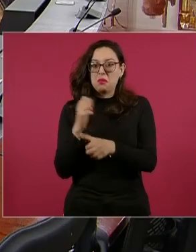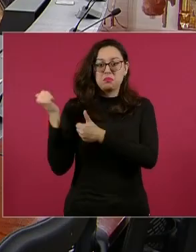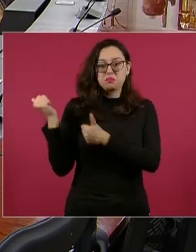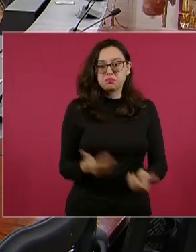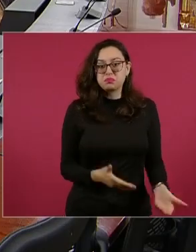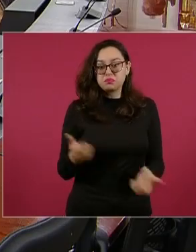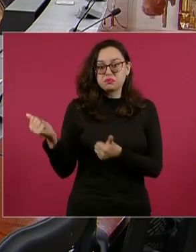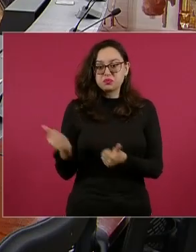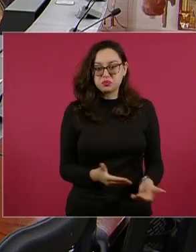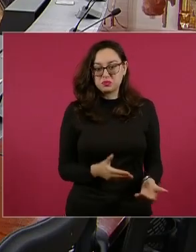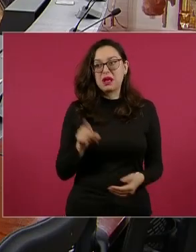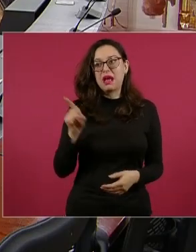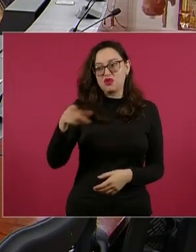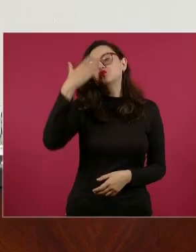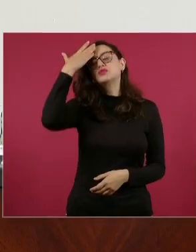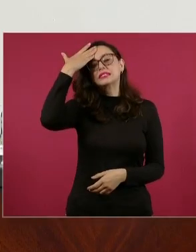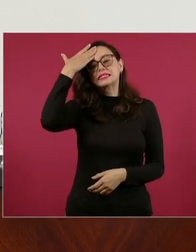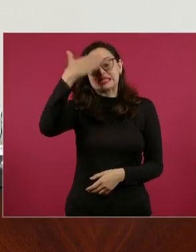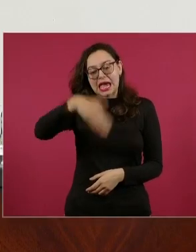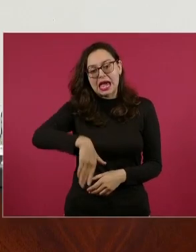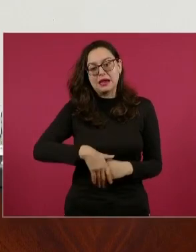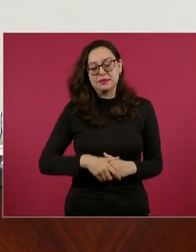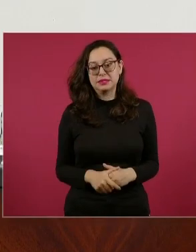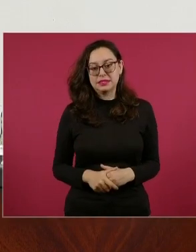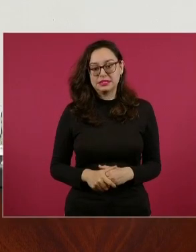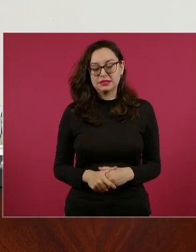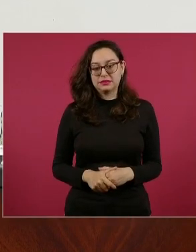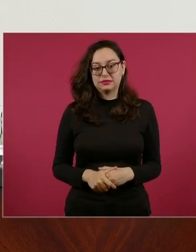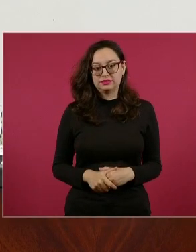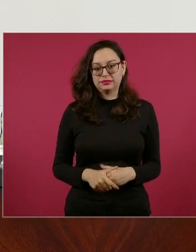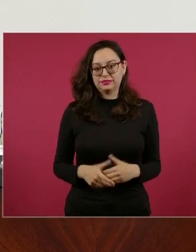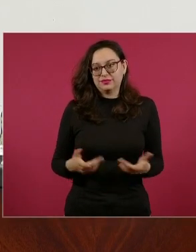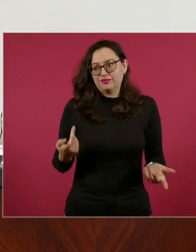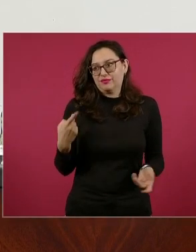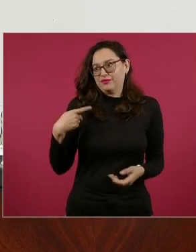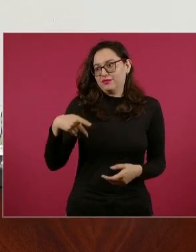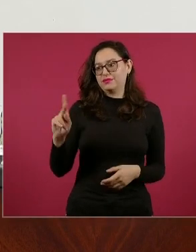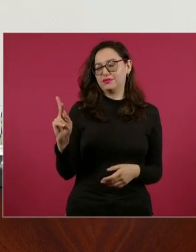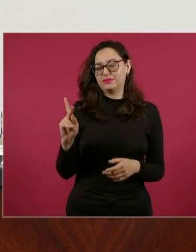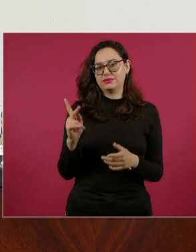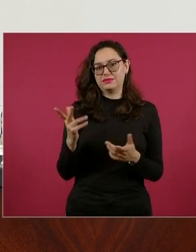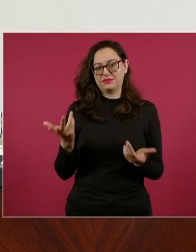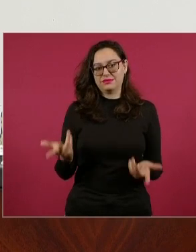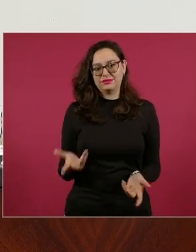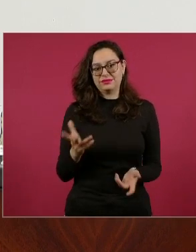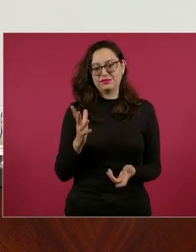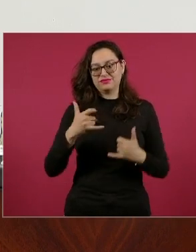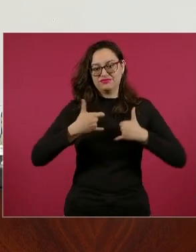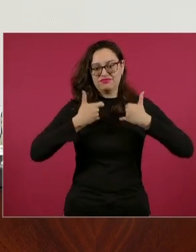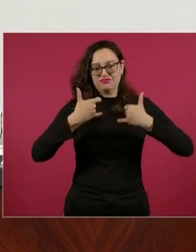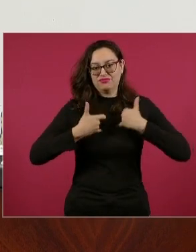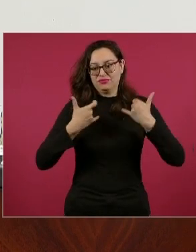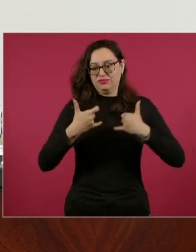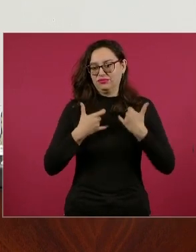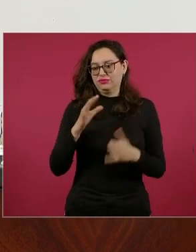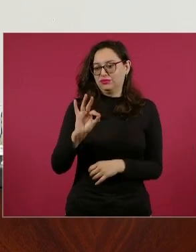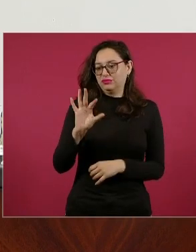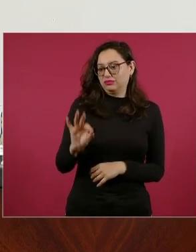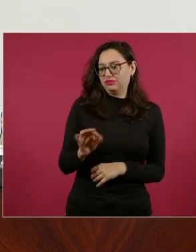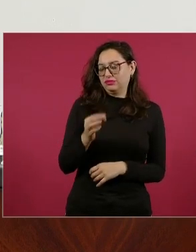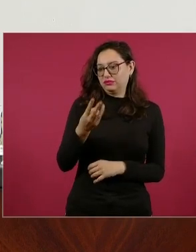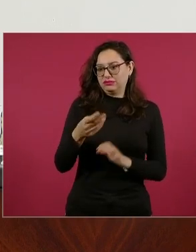Estamos hablando de la desaparición de jóvenes